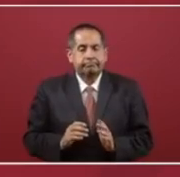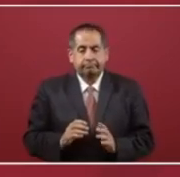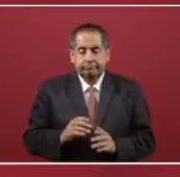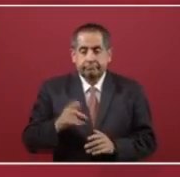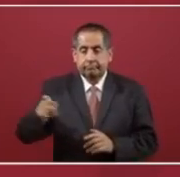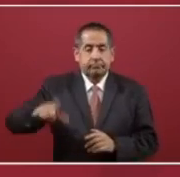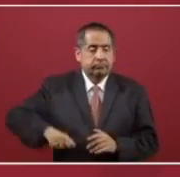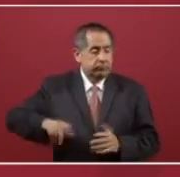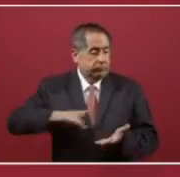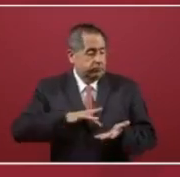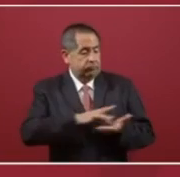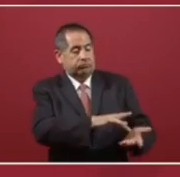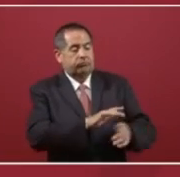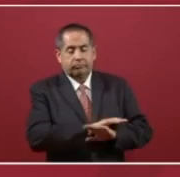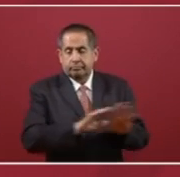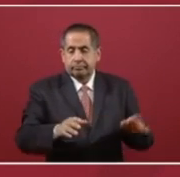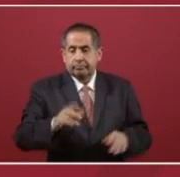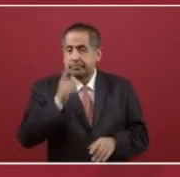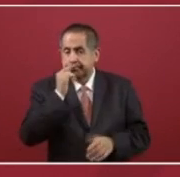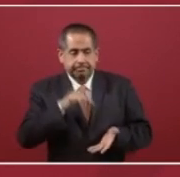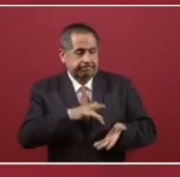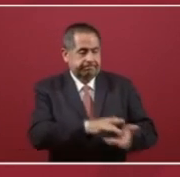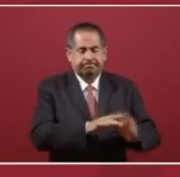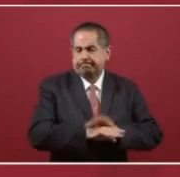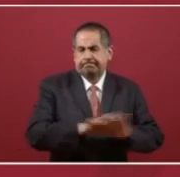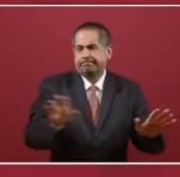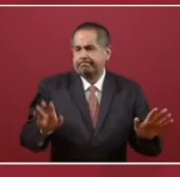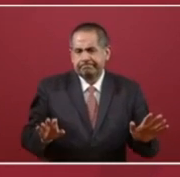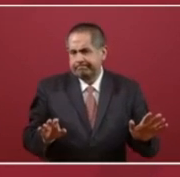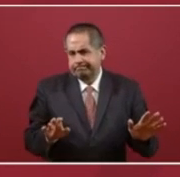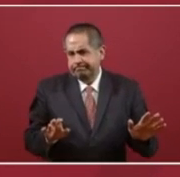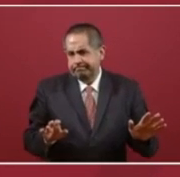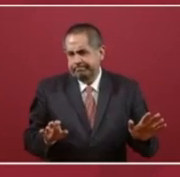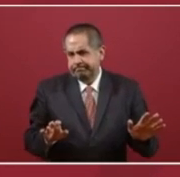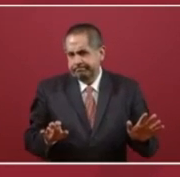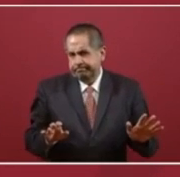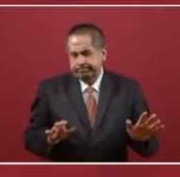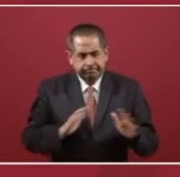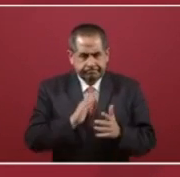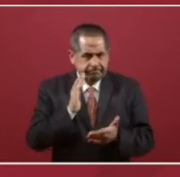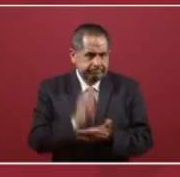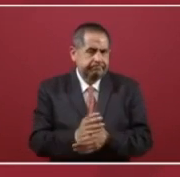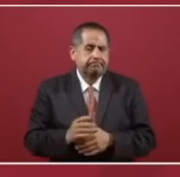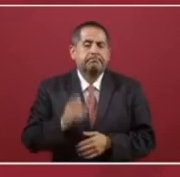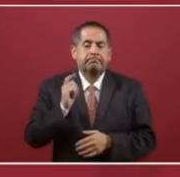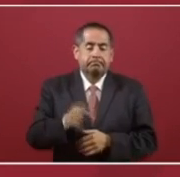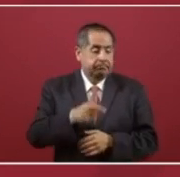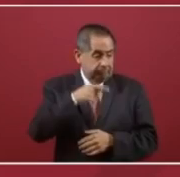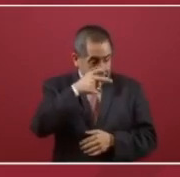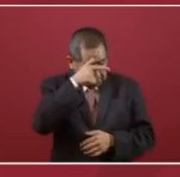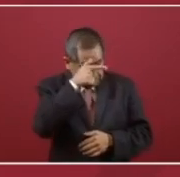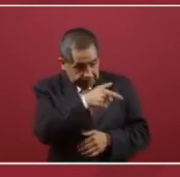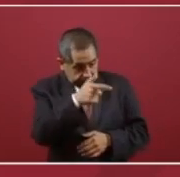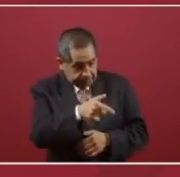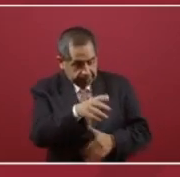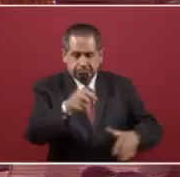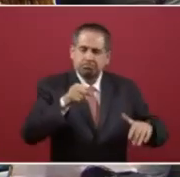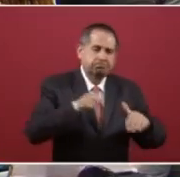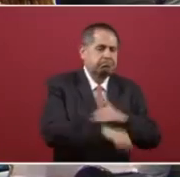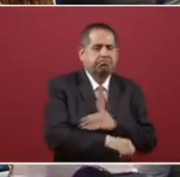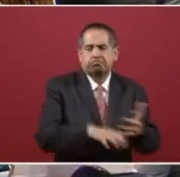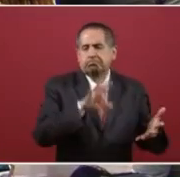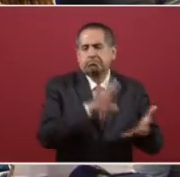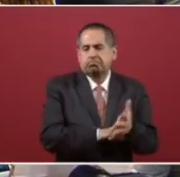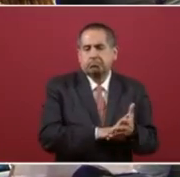apoyo al gobierno, no hay apoyo a la policía, y no solo eso, se van a la cárcel sin derecho a fianza,